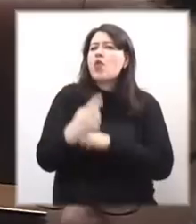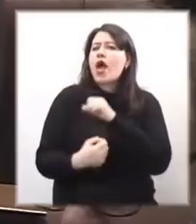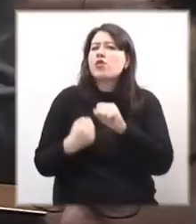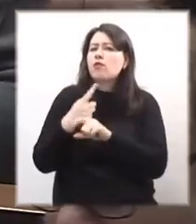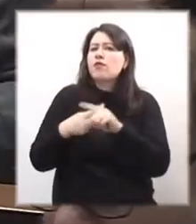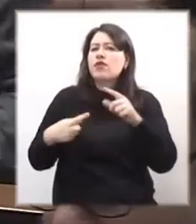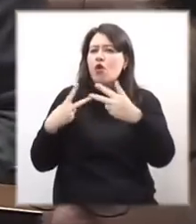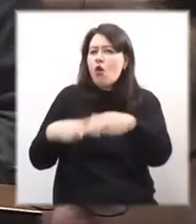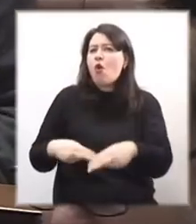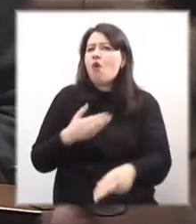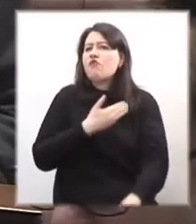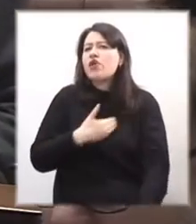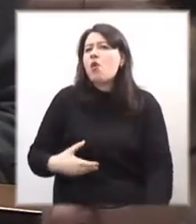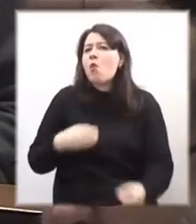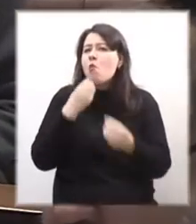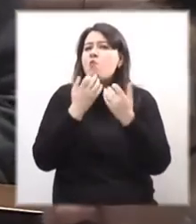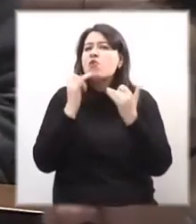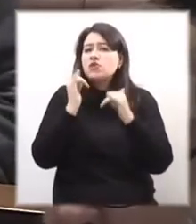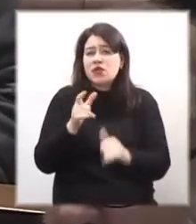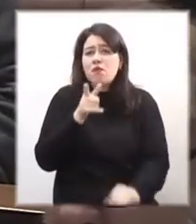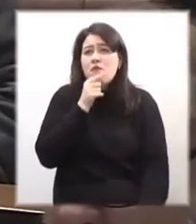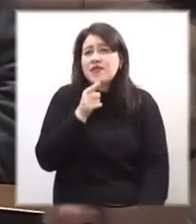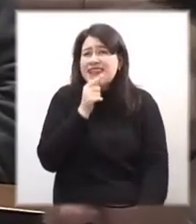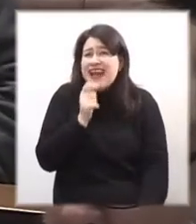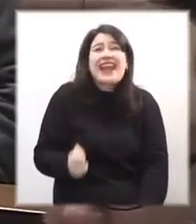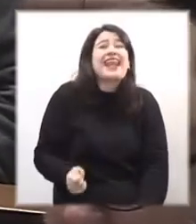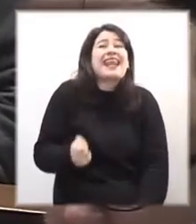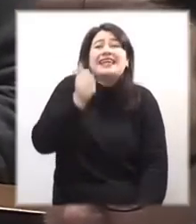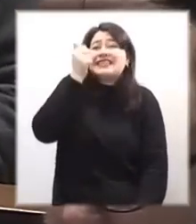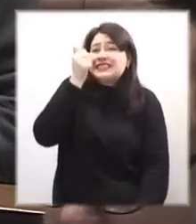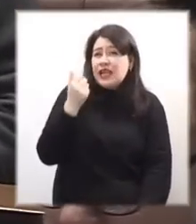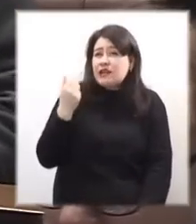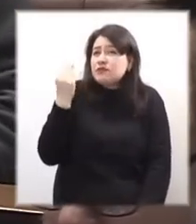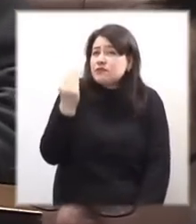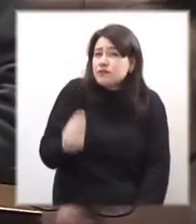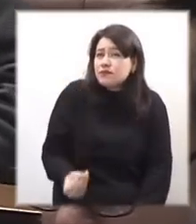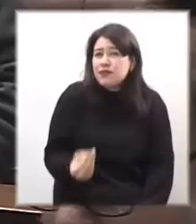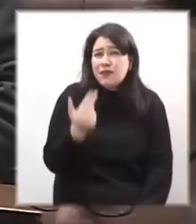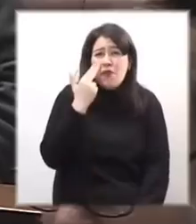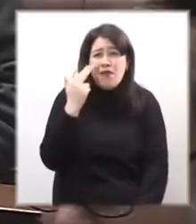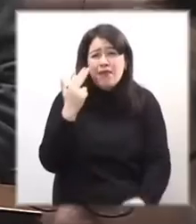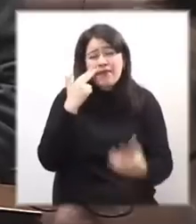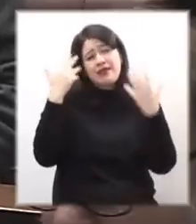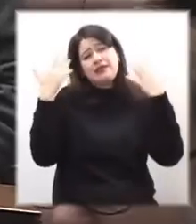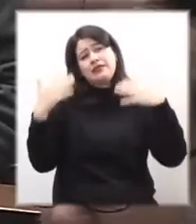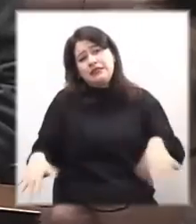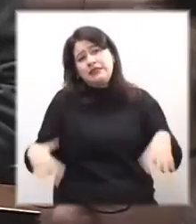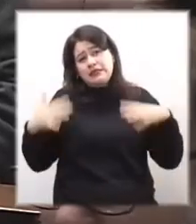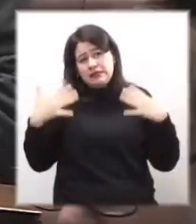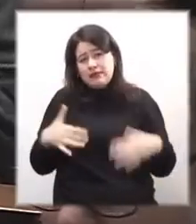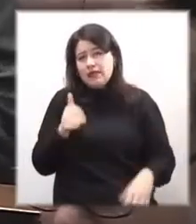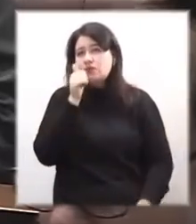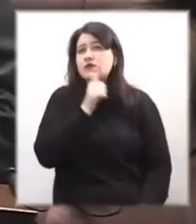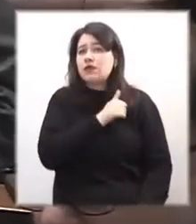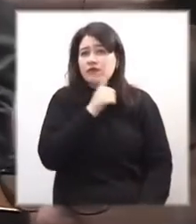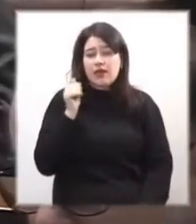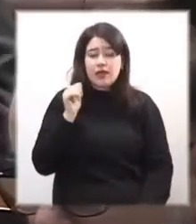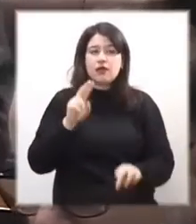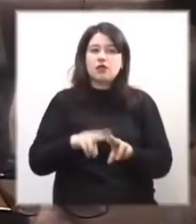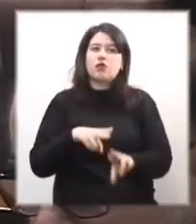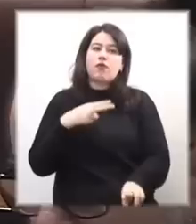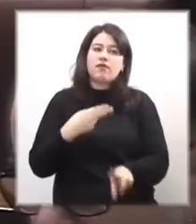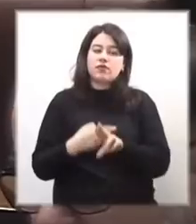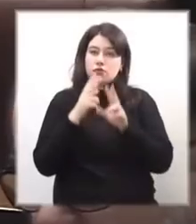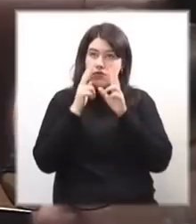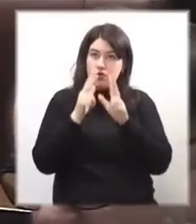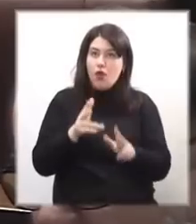gobierno van a ser buenos si estos jerarcas policiales recién asumieron en sus funciones y tienen un problema enorme para resolver? Y nuevamente